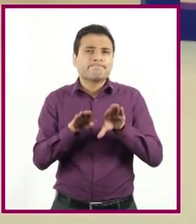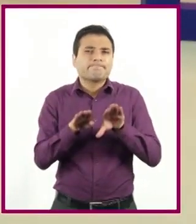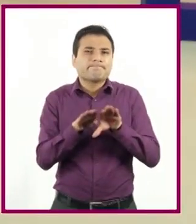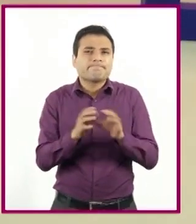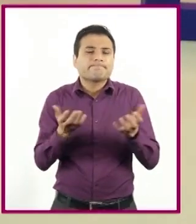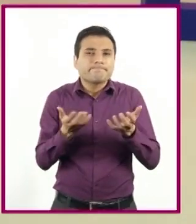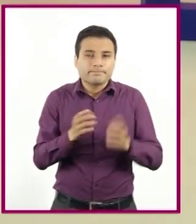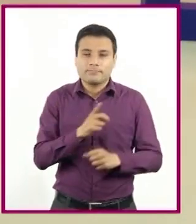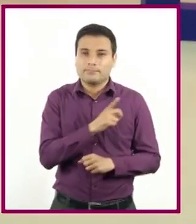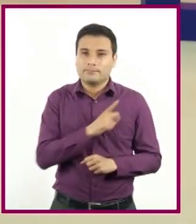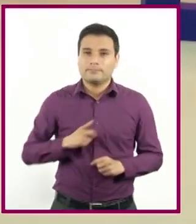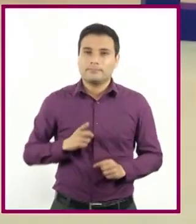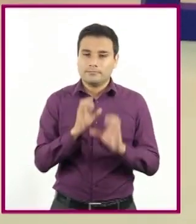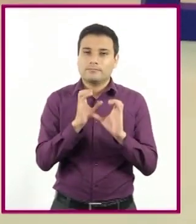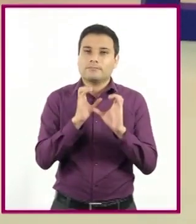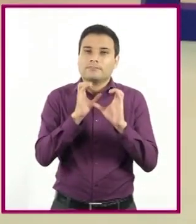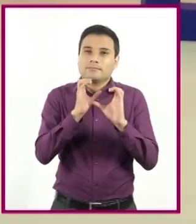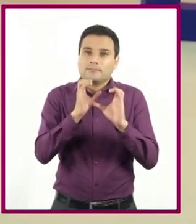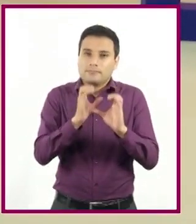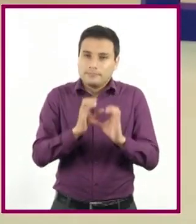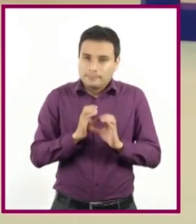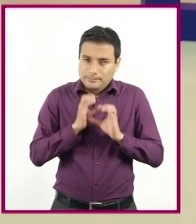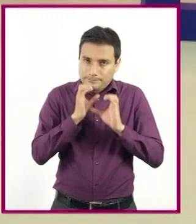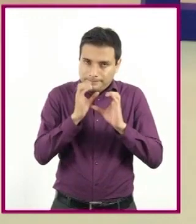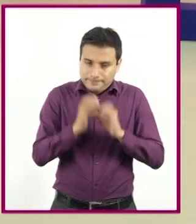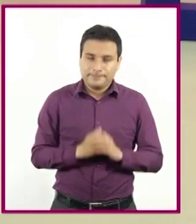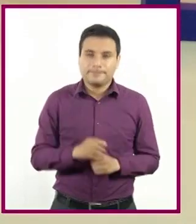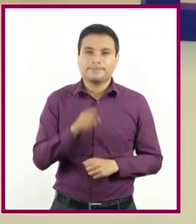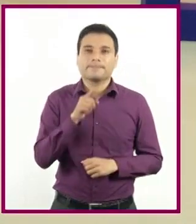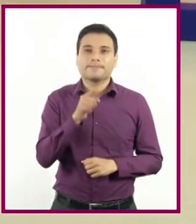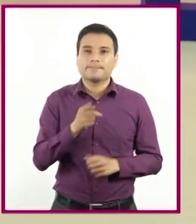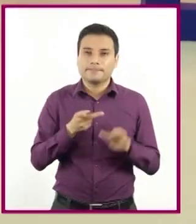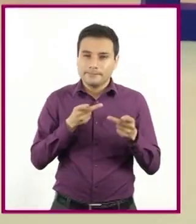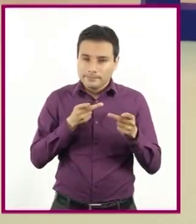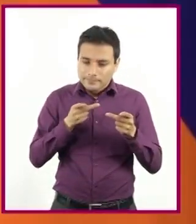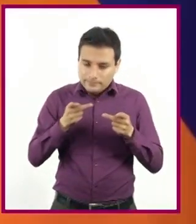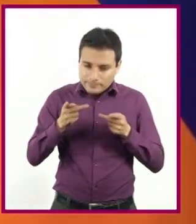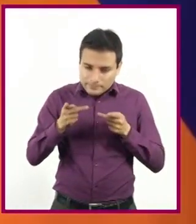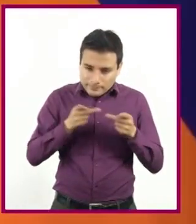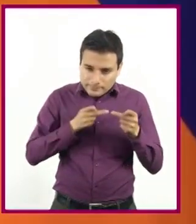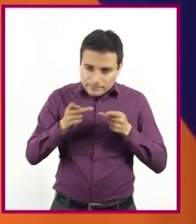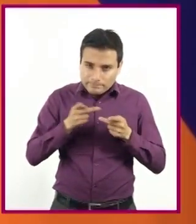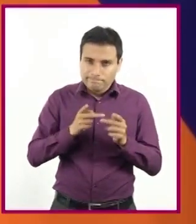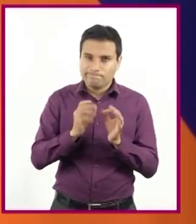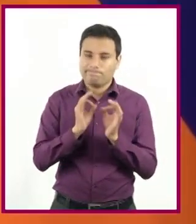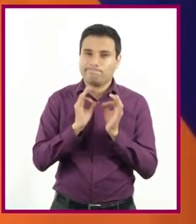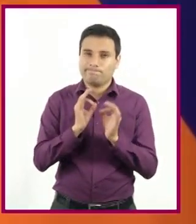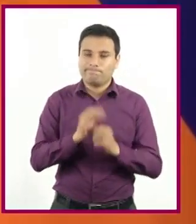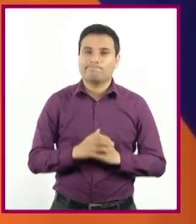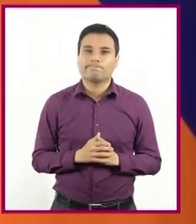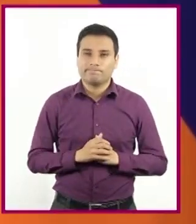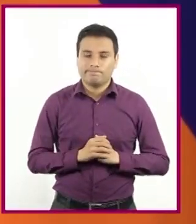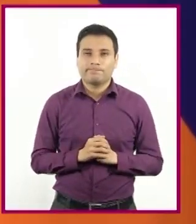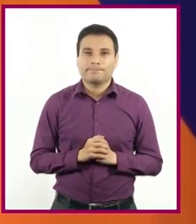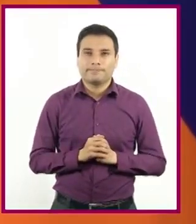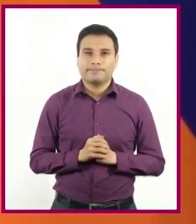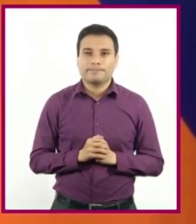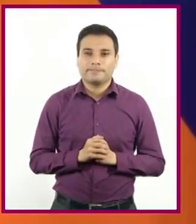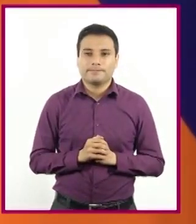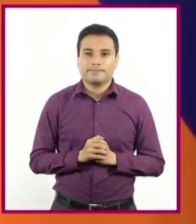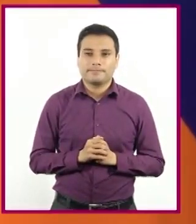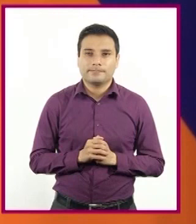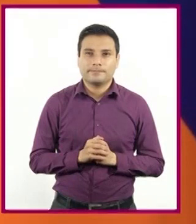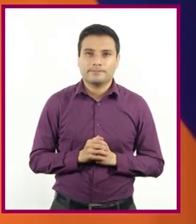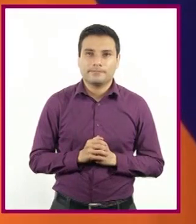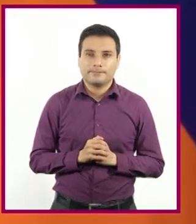cuidadosa, a partir de una estricta planeación en la cual se debe integrar los párrafos que